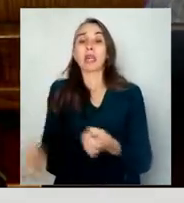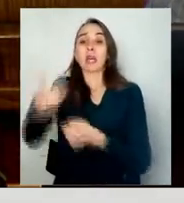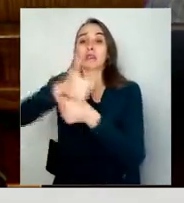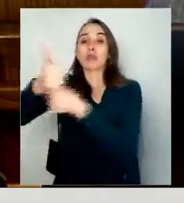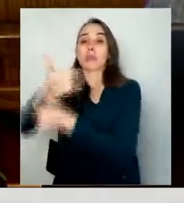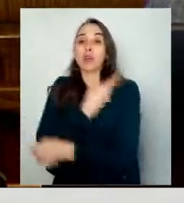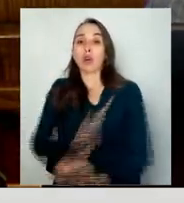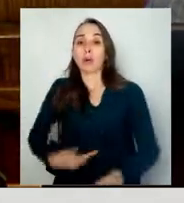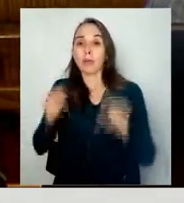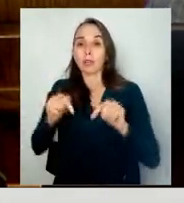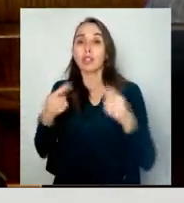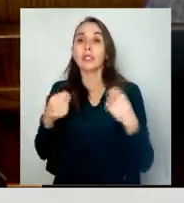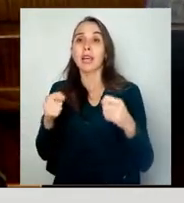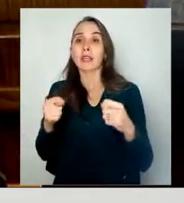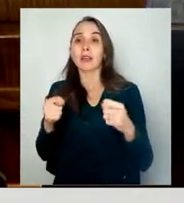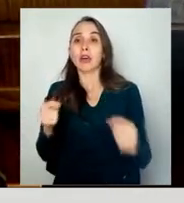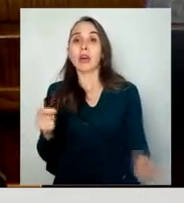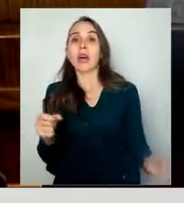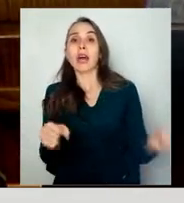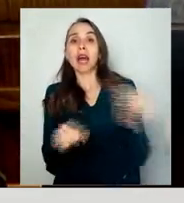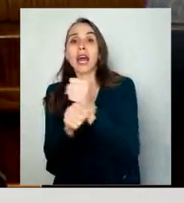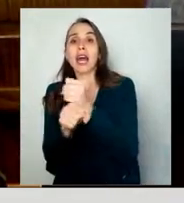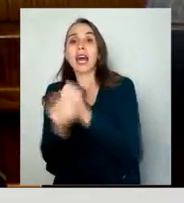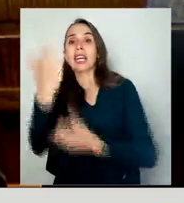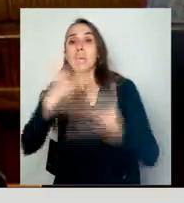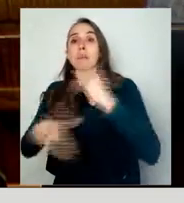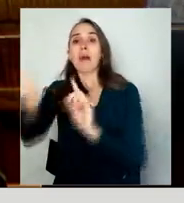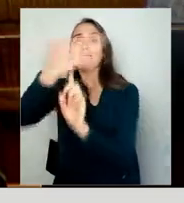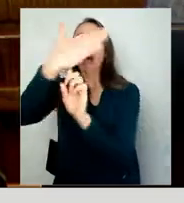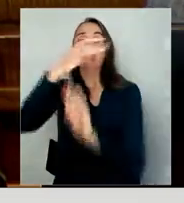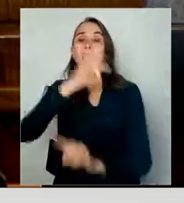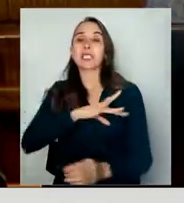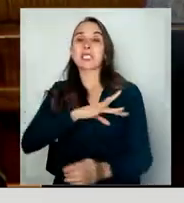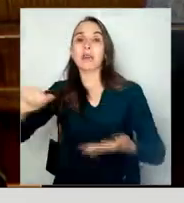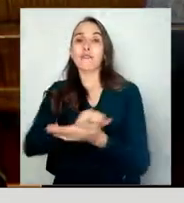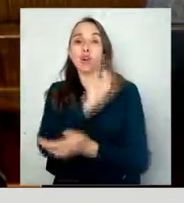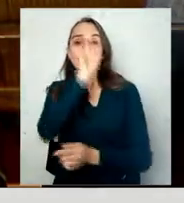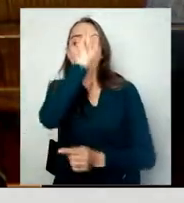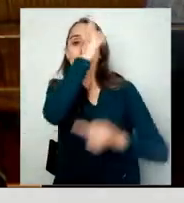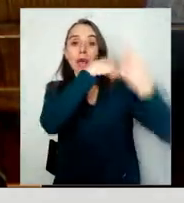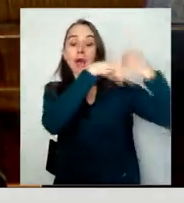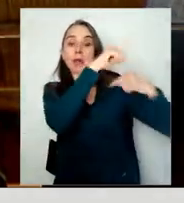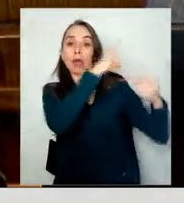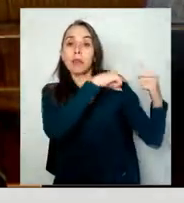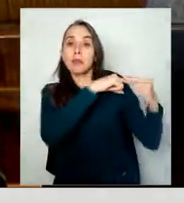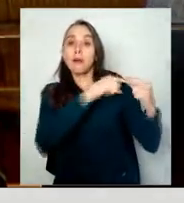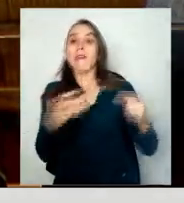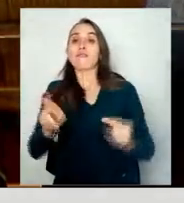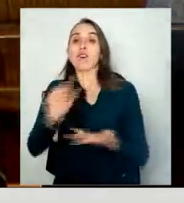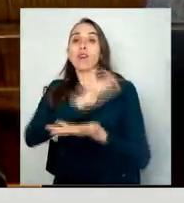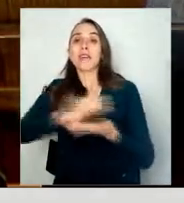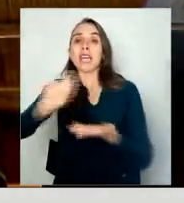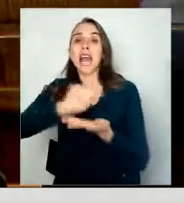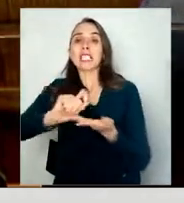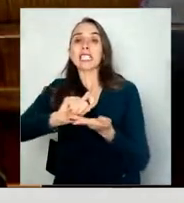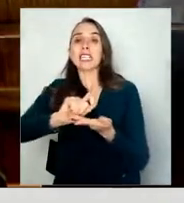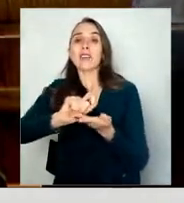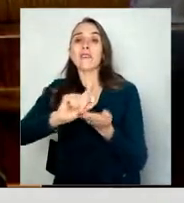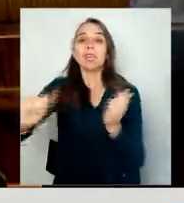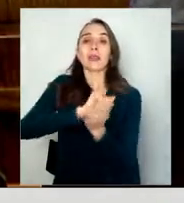de reemplazar nuestra bandera borrar nuestras tradiciones reescribir nuestra historia y